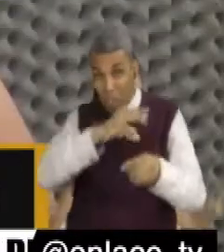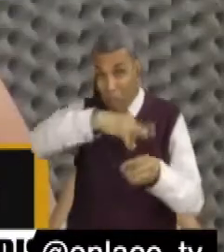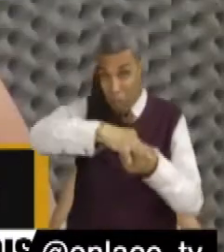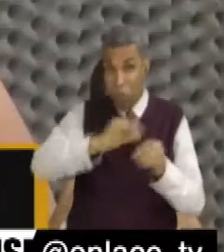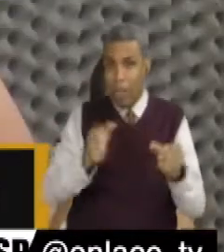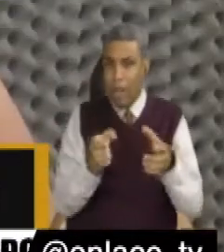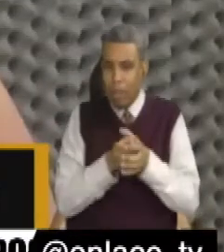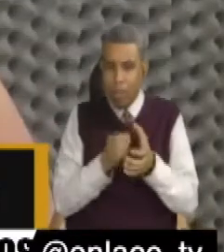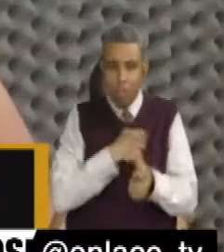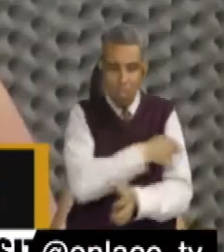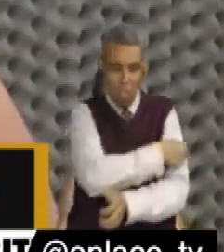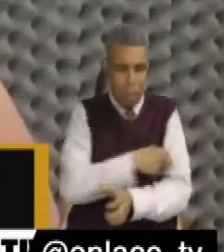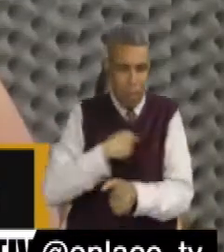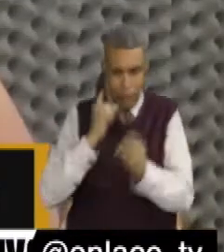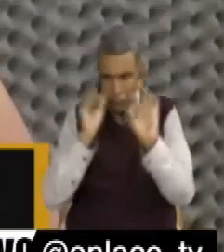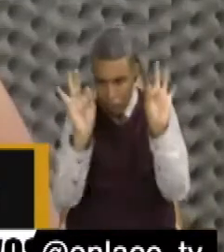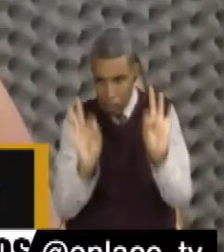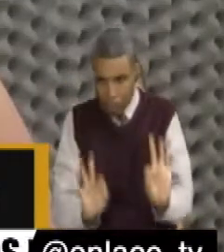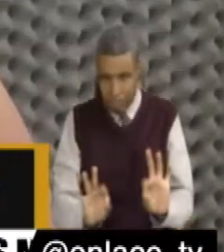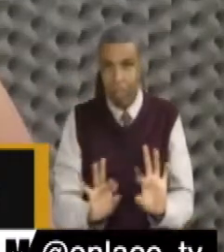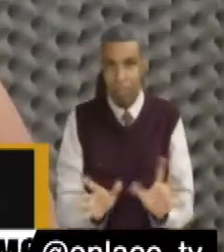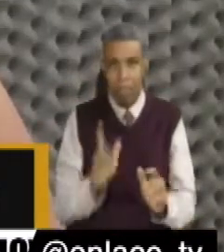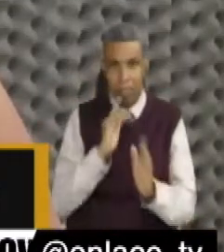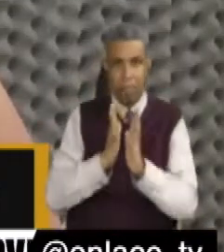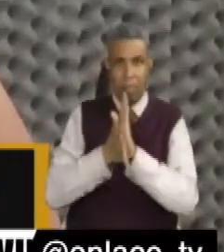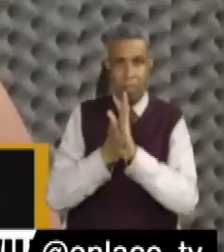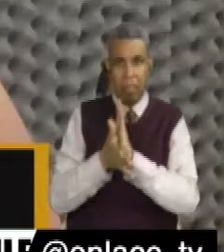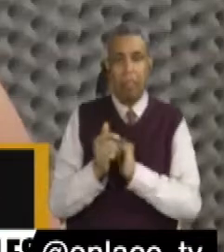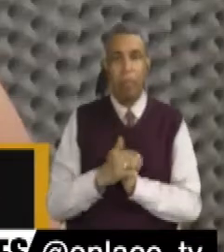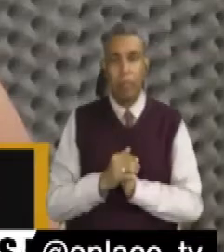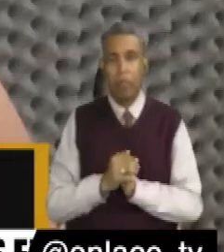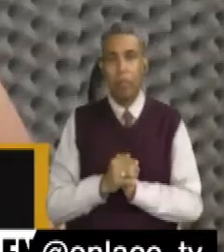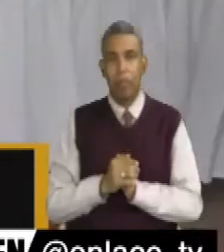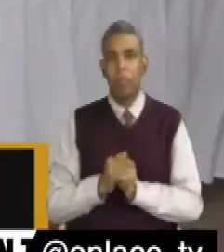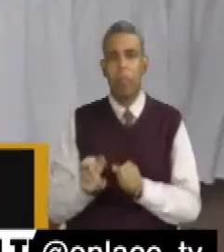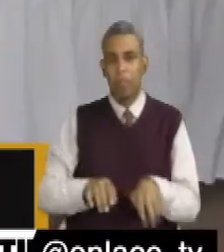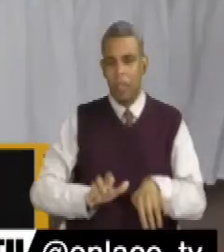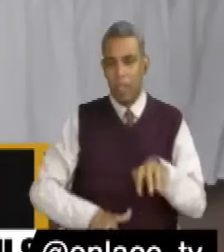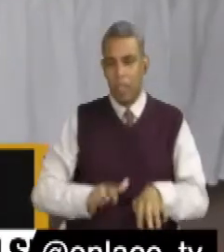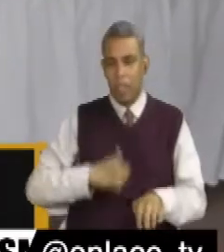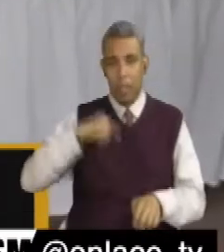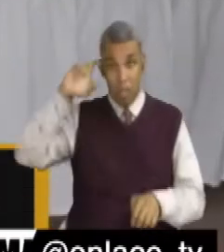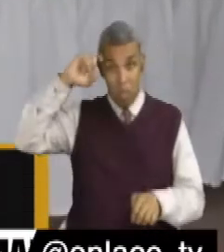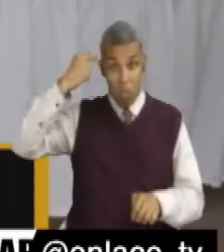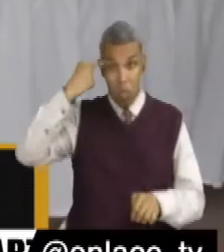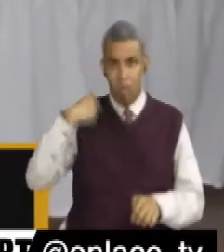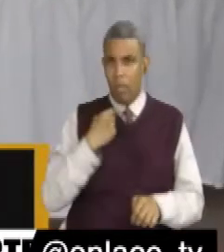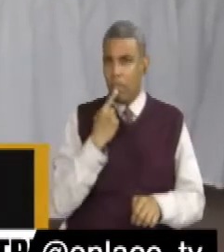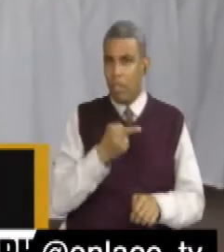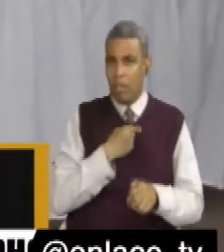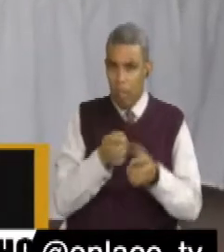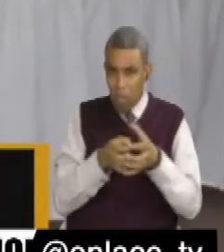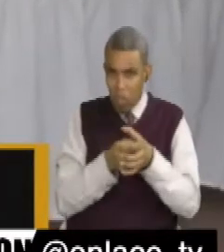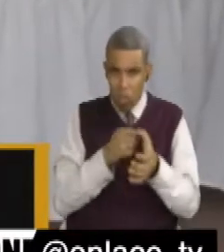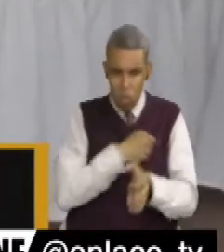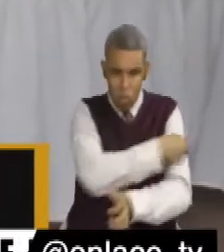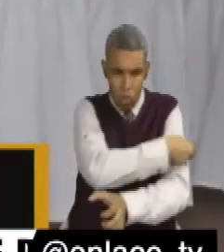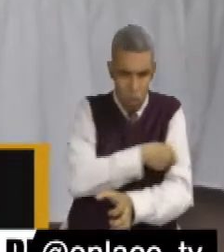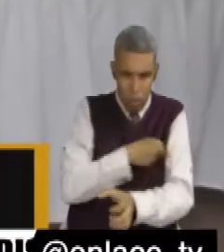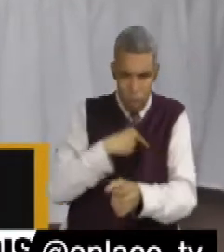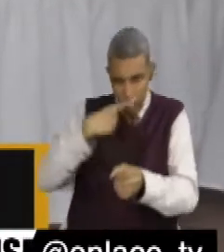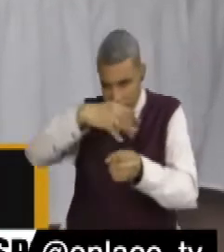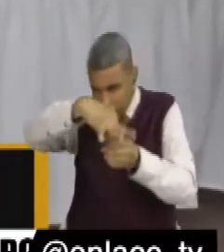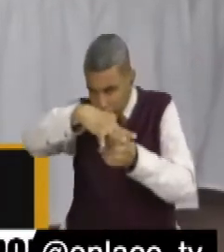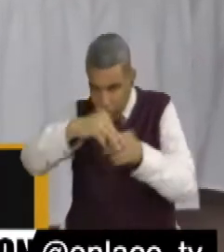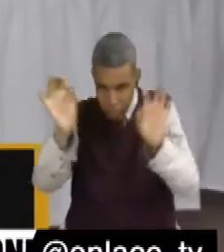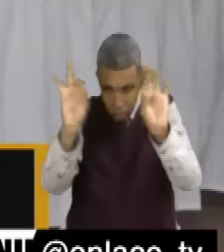Gobierno, Mayer Leulló, que en diálogo con Enlace Radio de Enlace Televisión ha dado a conocer las medidas adoptadas por el Comité de Seguimiento Electoral al proceso